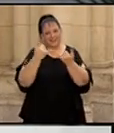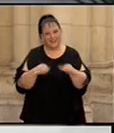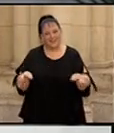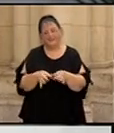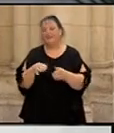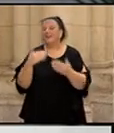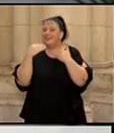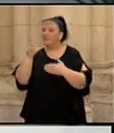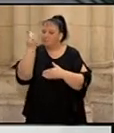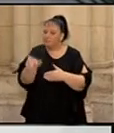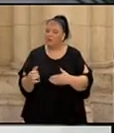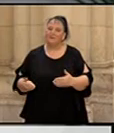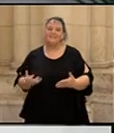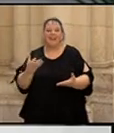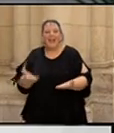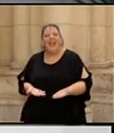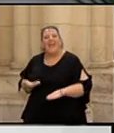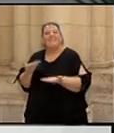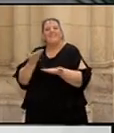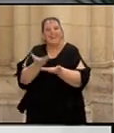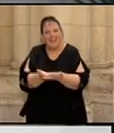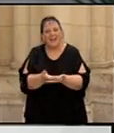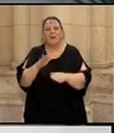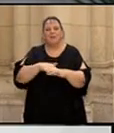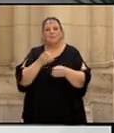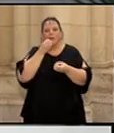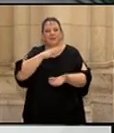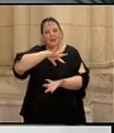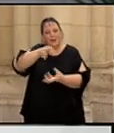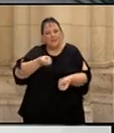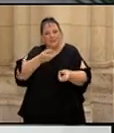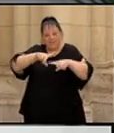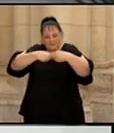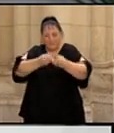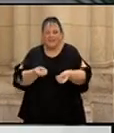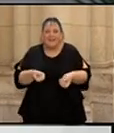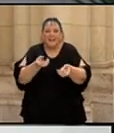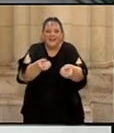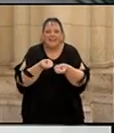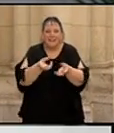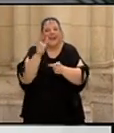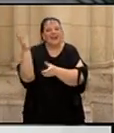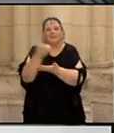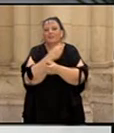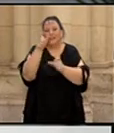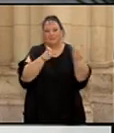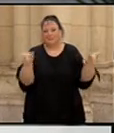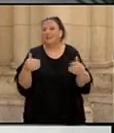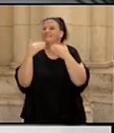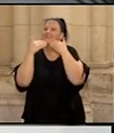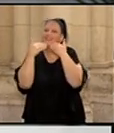tenéis por acercar esta buena noticia que es la familia a todos los hombres. Yo